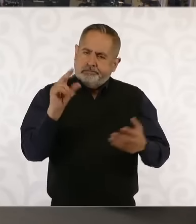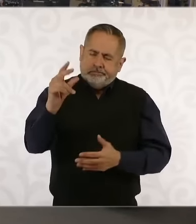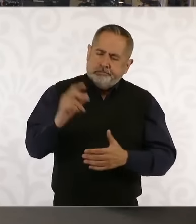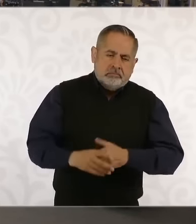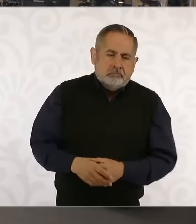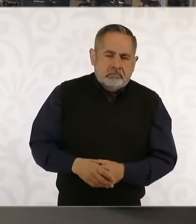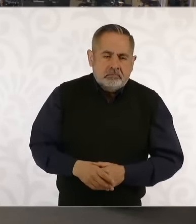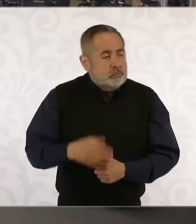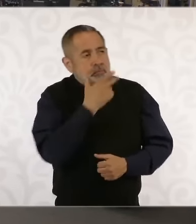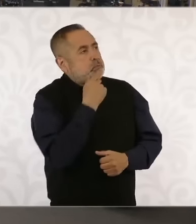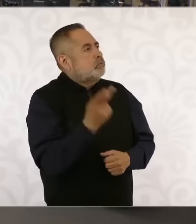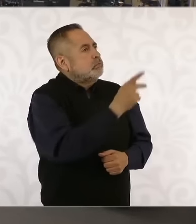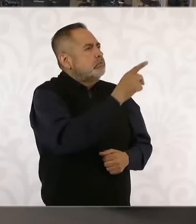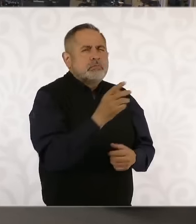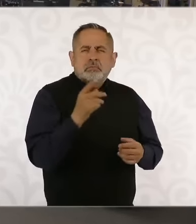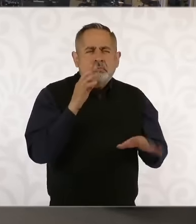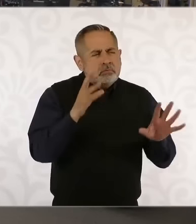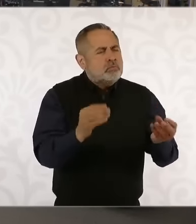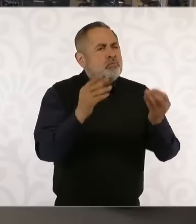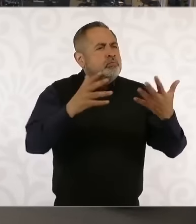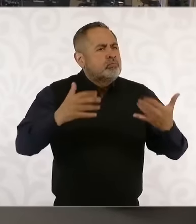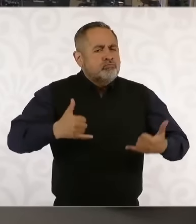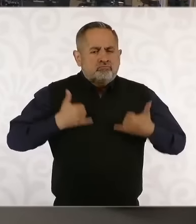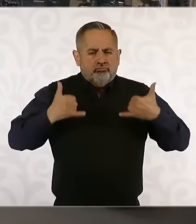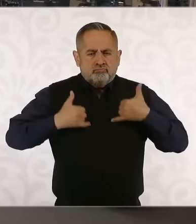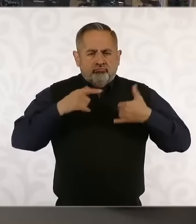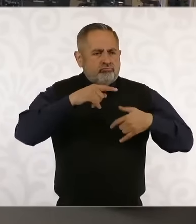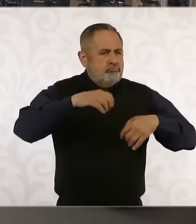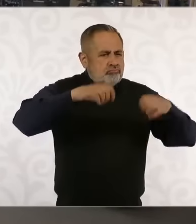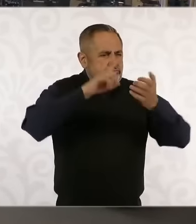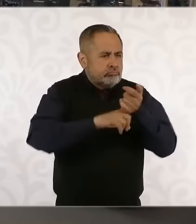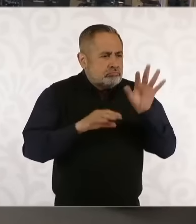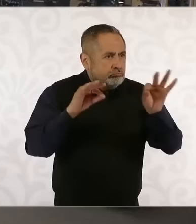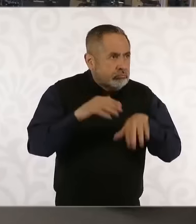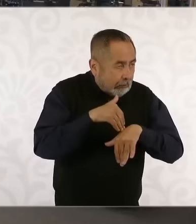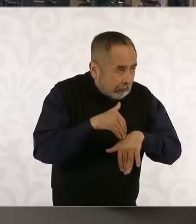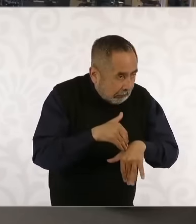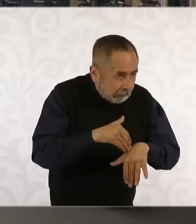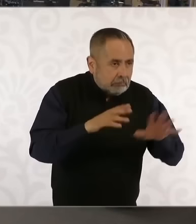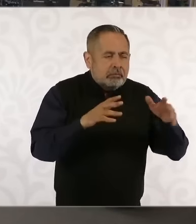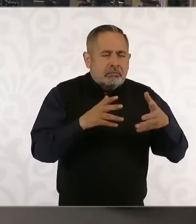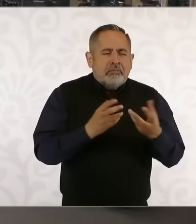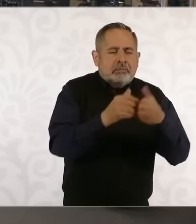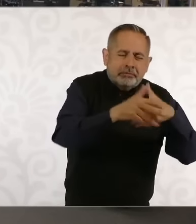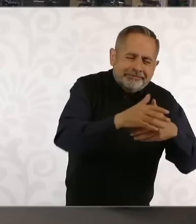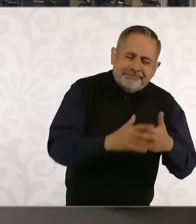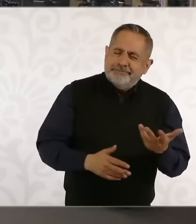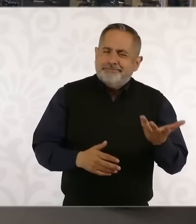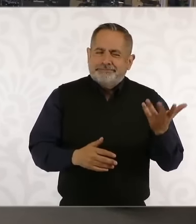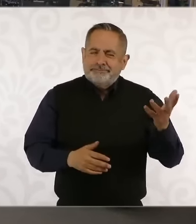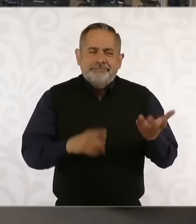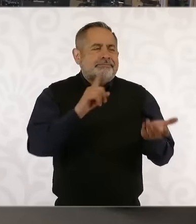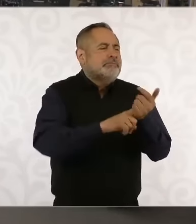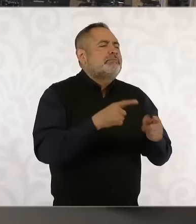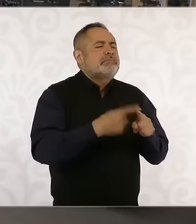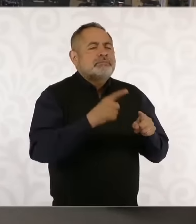Ellos, bueno, muchos de los jóvenes, obviamente en edades influenciables por los medios, y uno de los medios obviamente